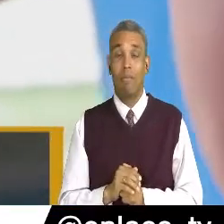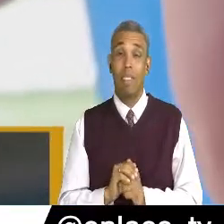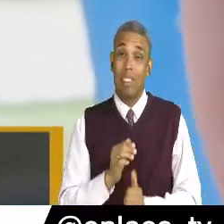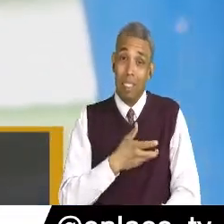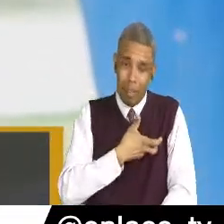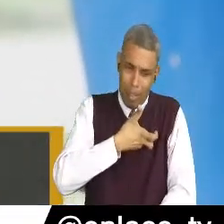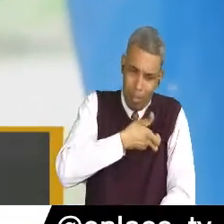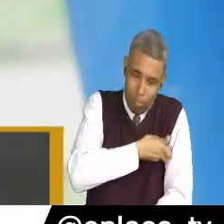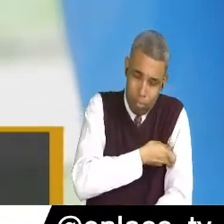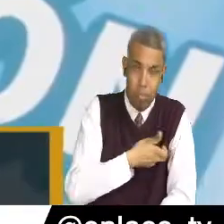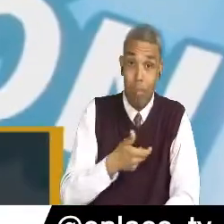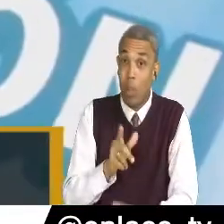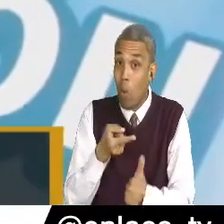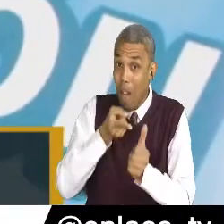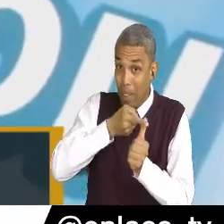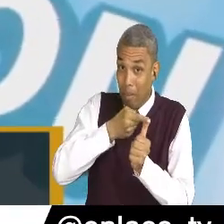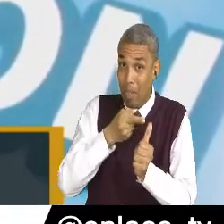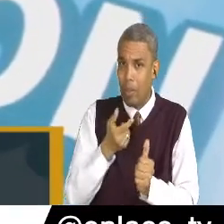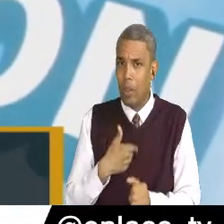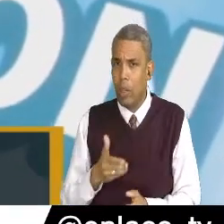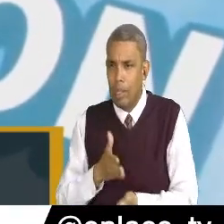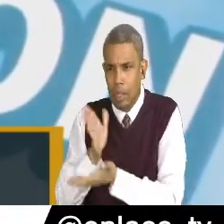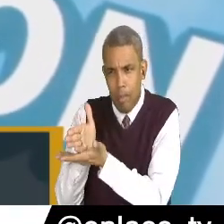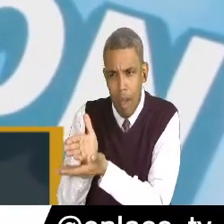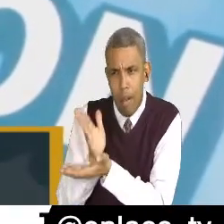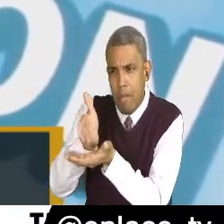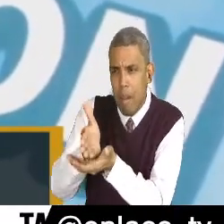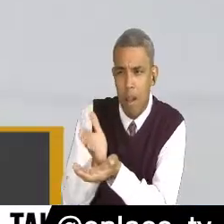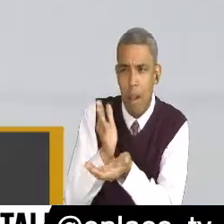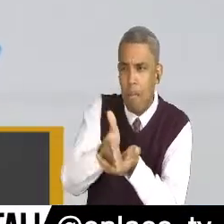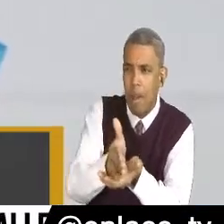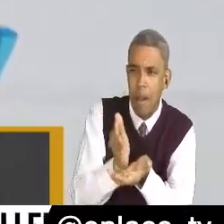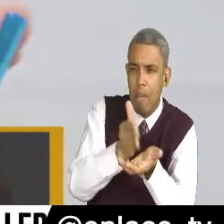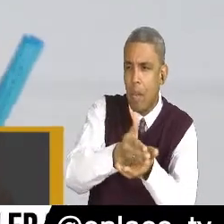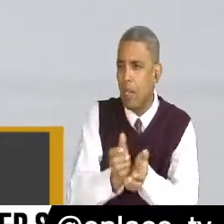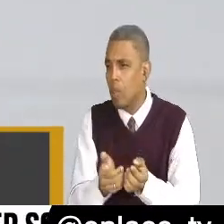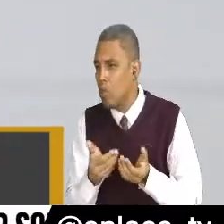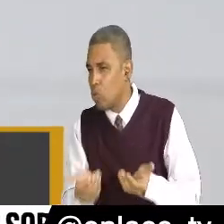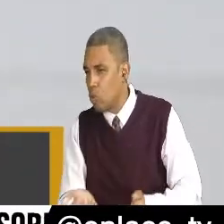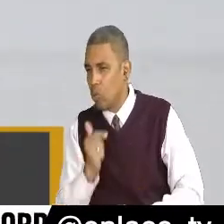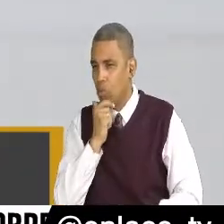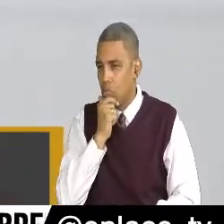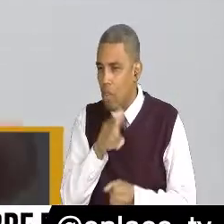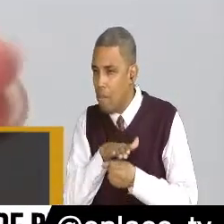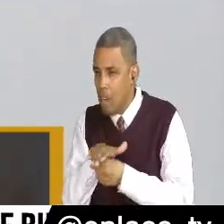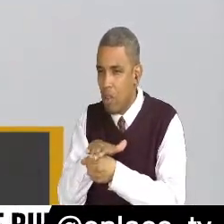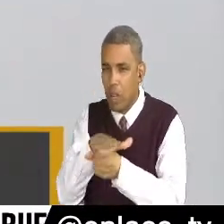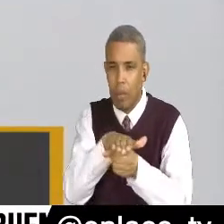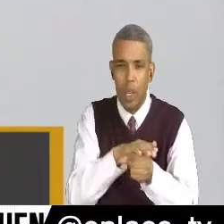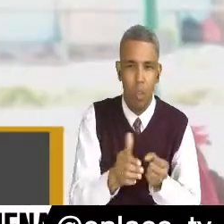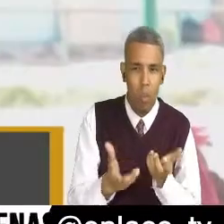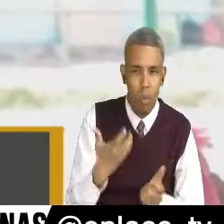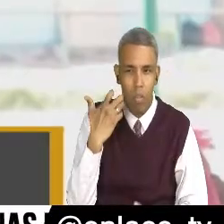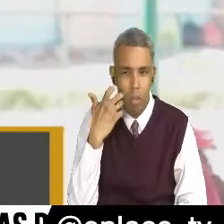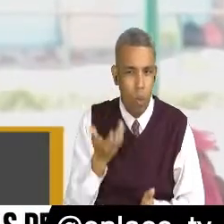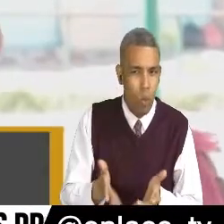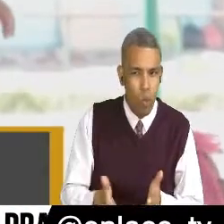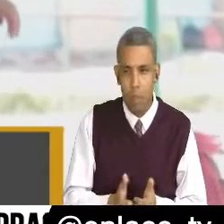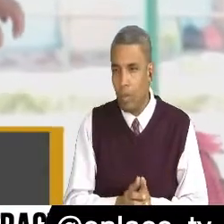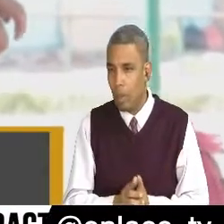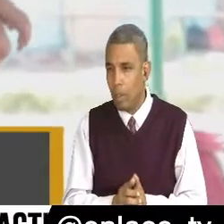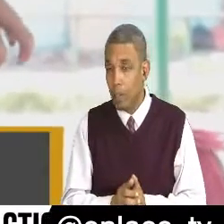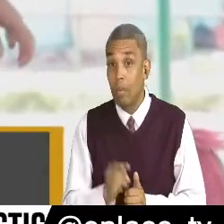unos monitoreos, unos recorridos de vacunación, cómo van las comunidades en Barranca Bermeja. Y este barrio me sale con